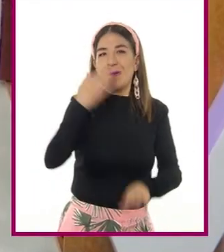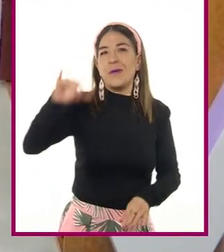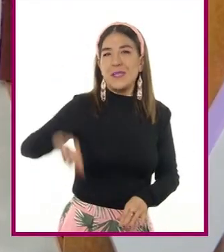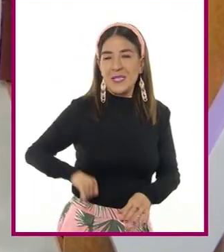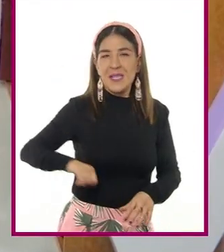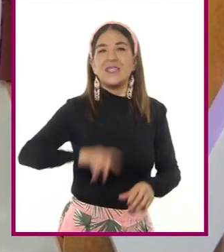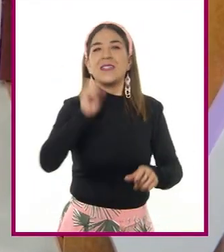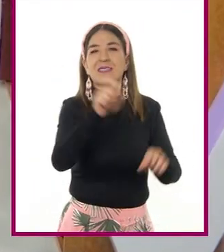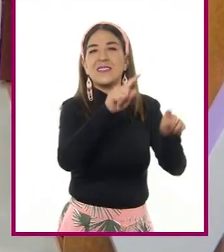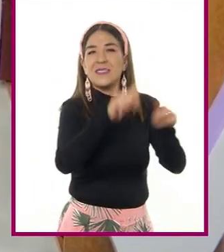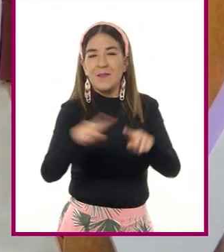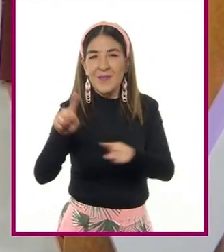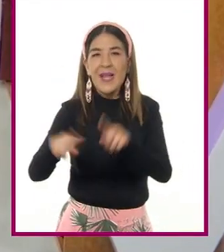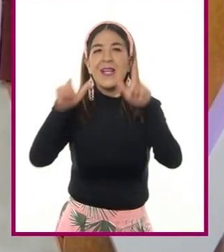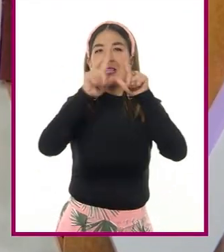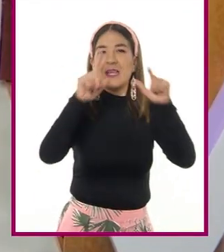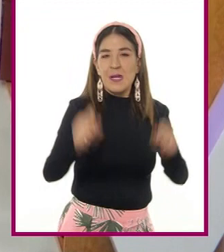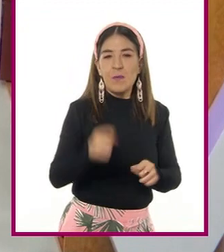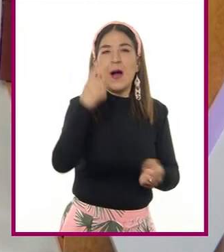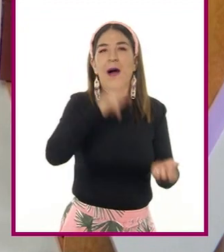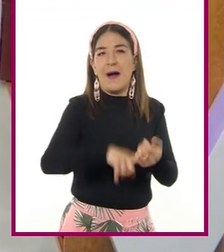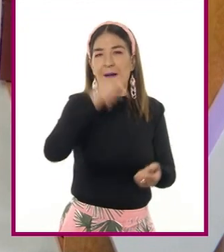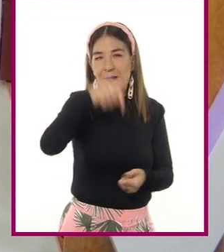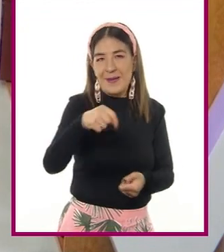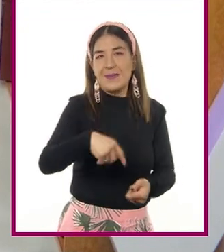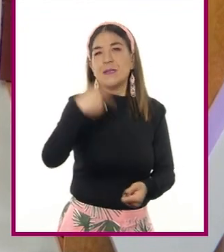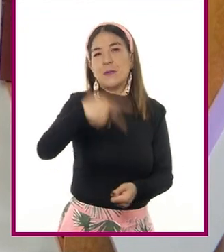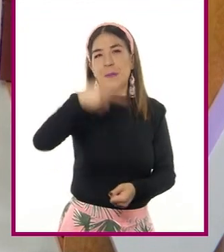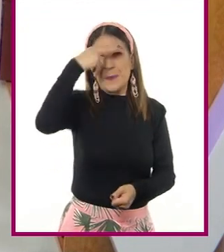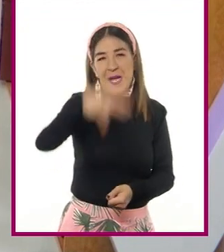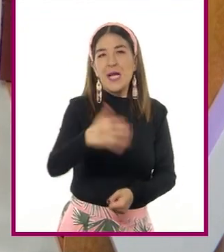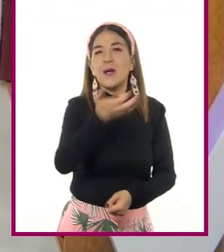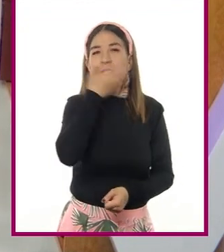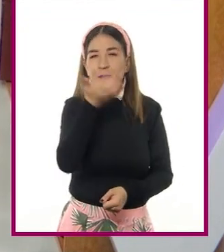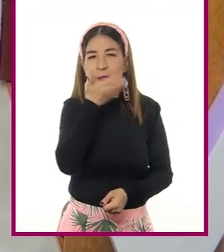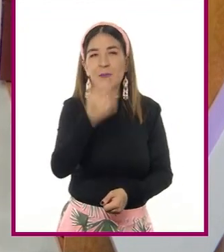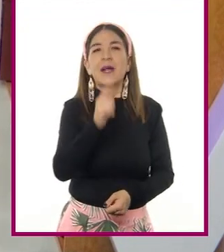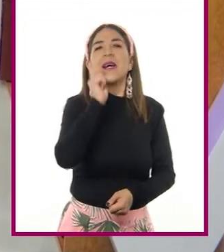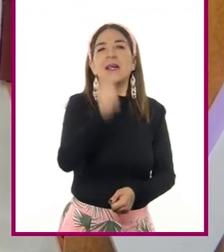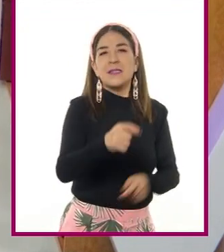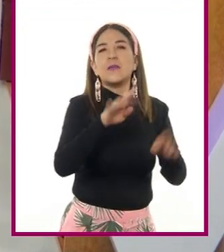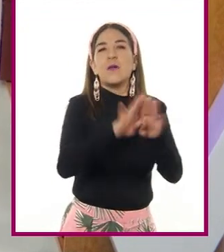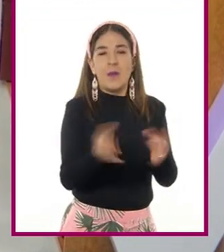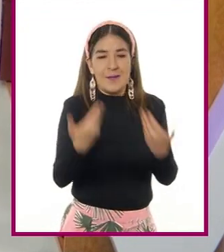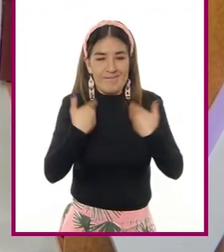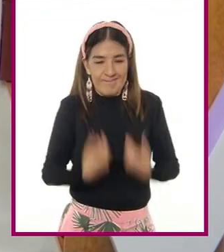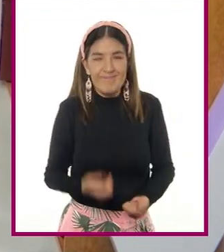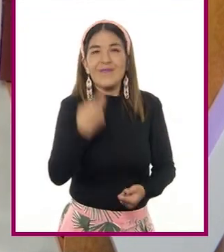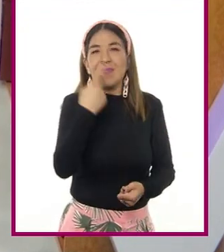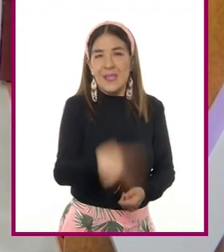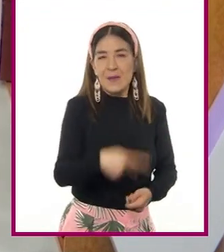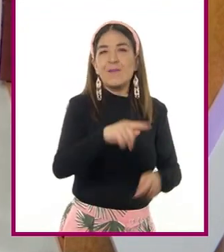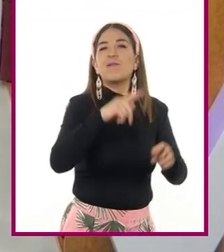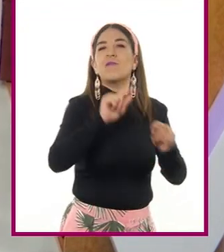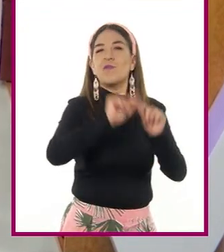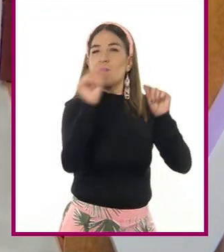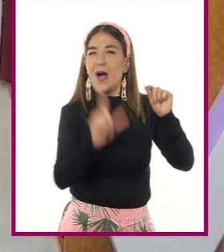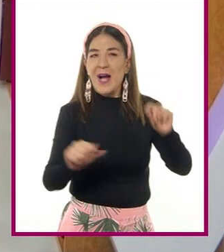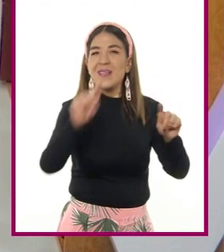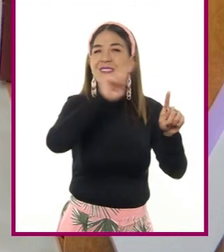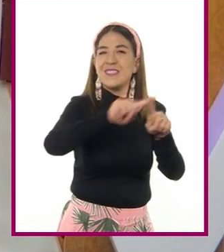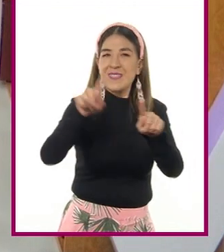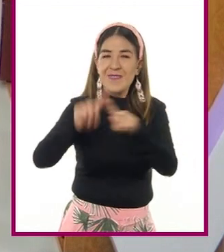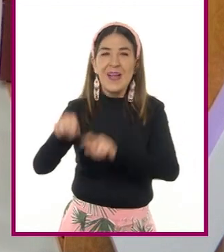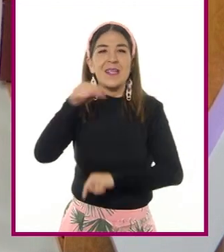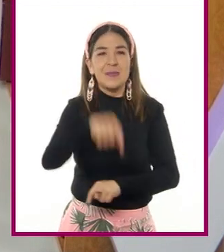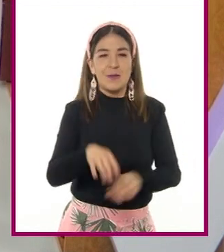hablar de las diferentes lenguas que se hablan en México, porque eso nos hace entender nuestra diversidad como país, además de